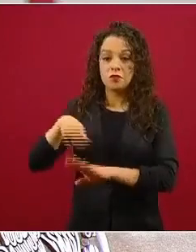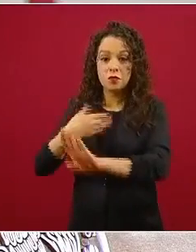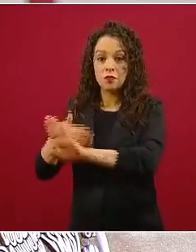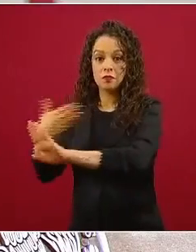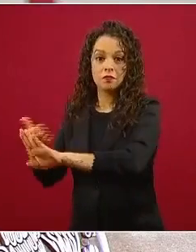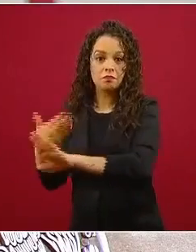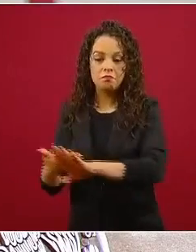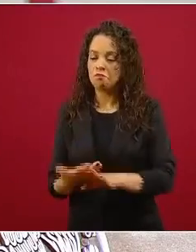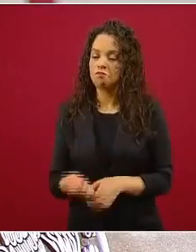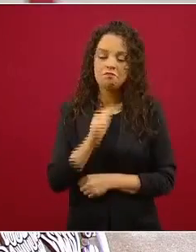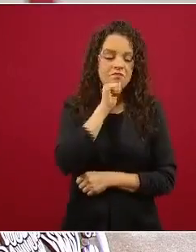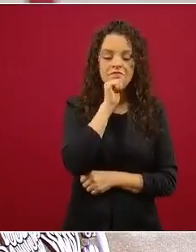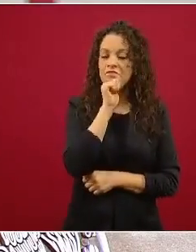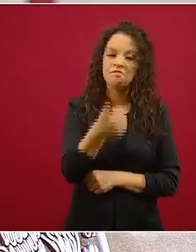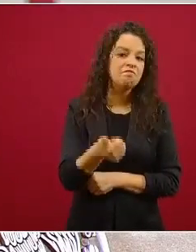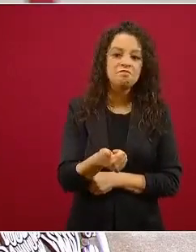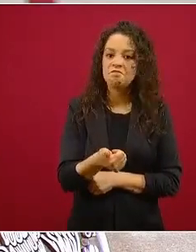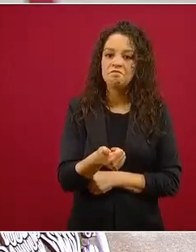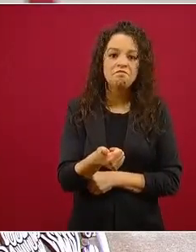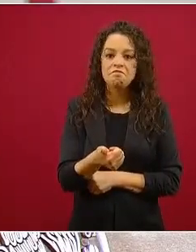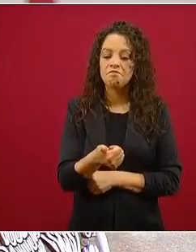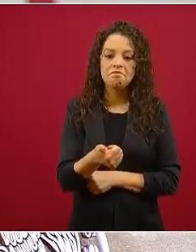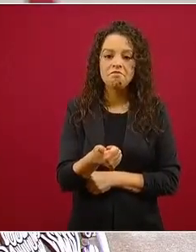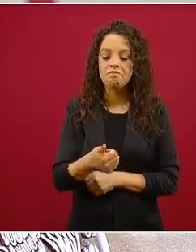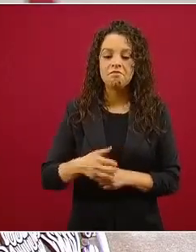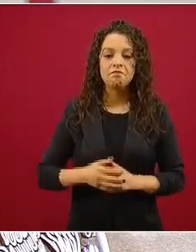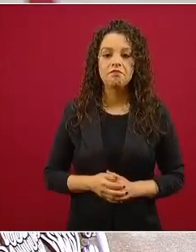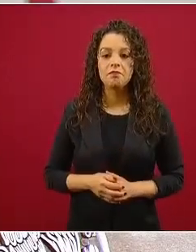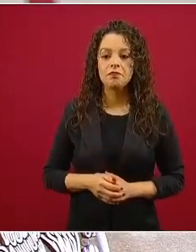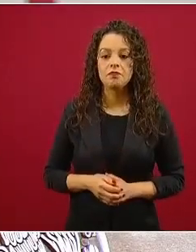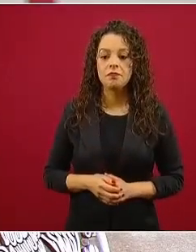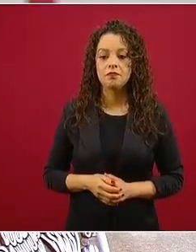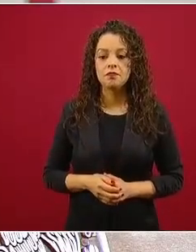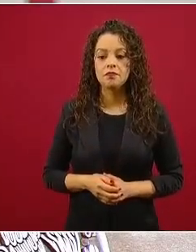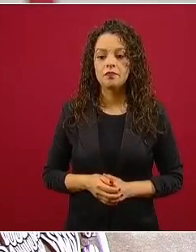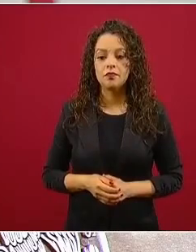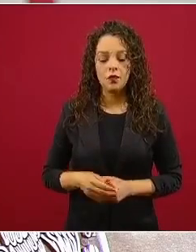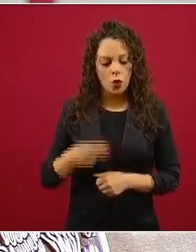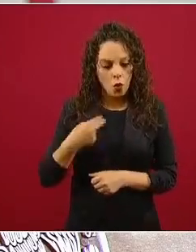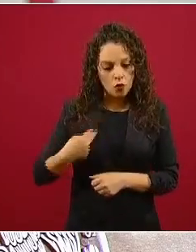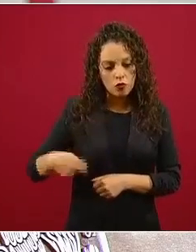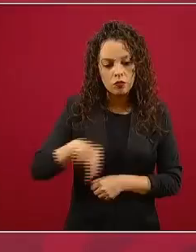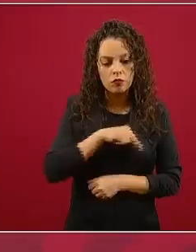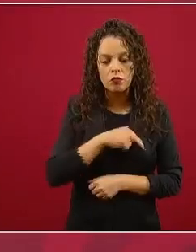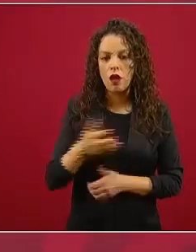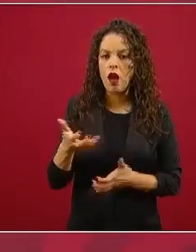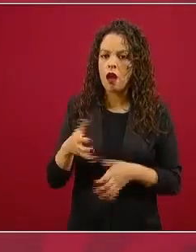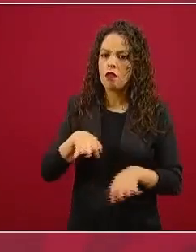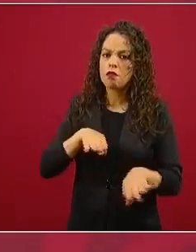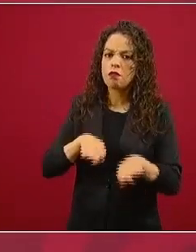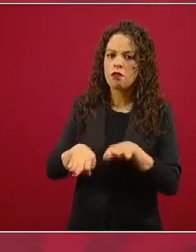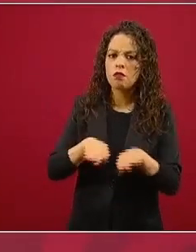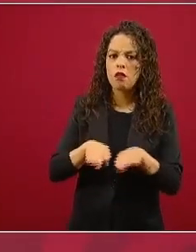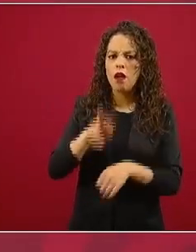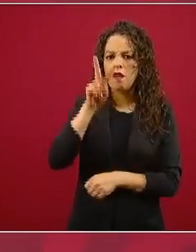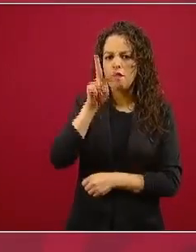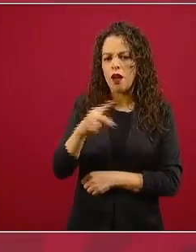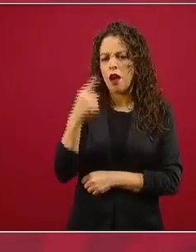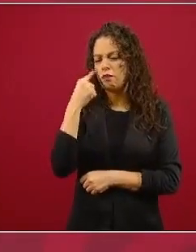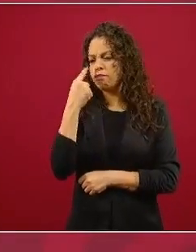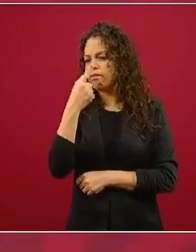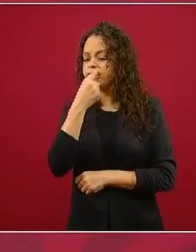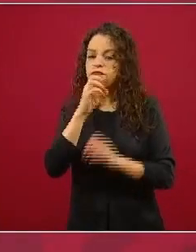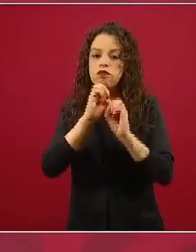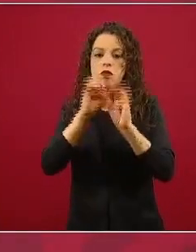y que actuamos con completa transparencia.